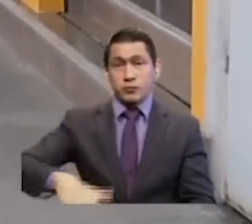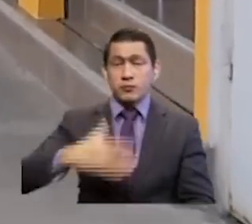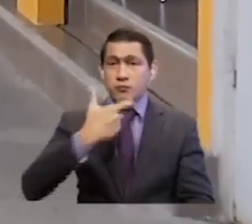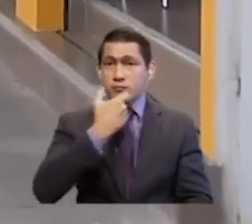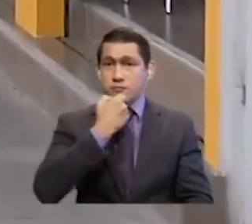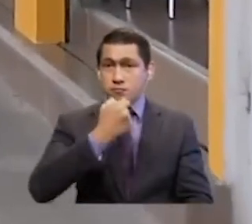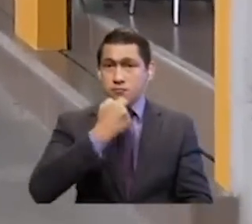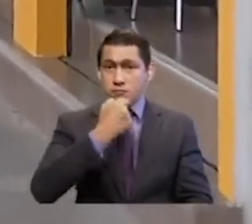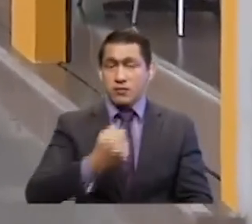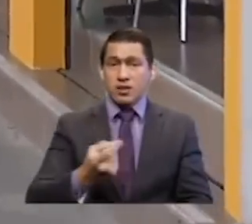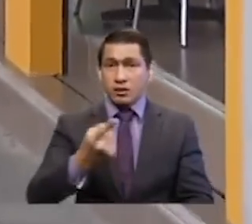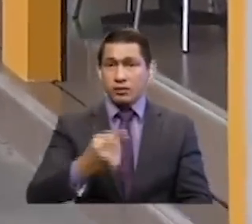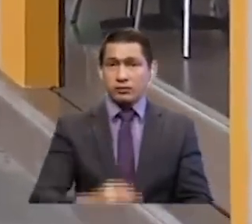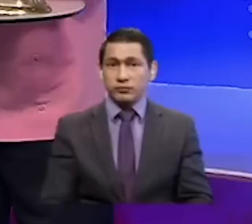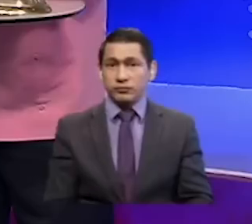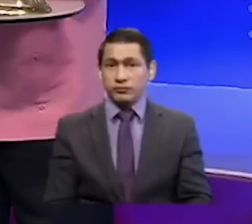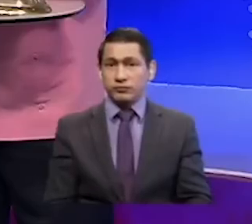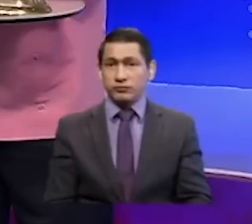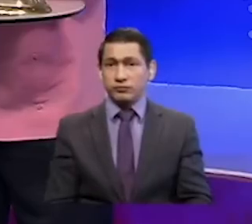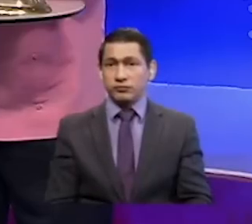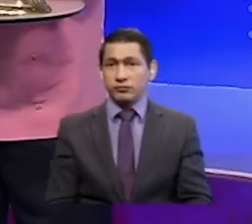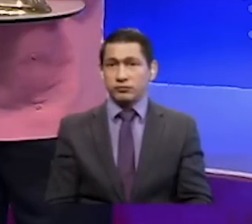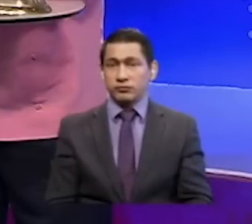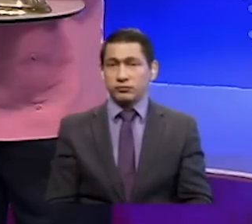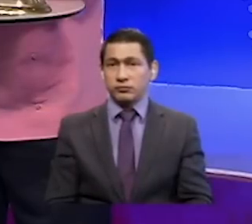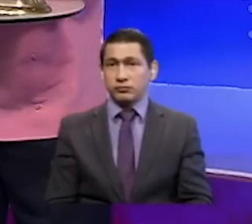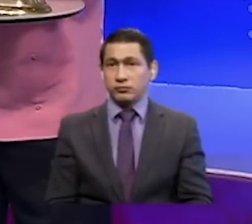TC Televisión.